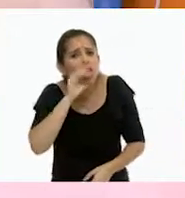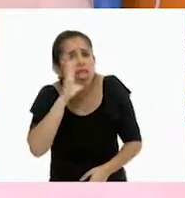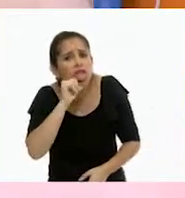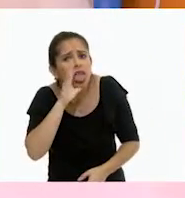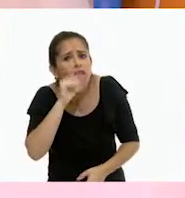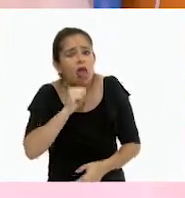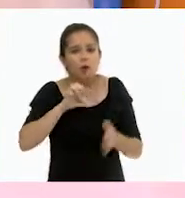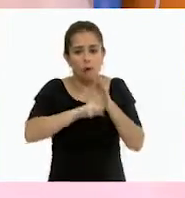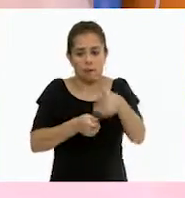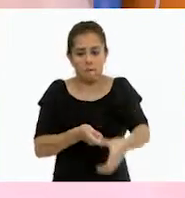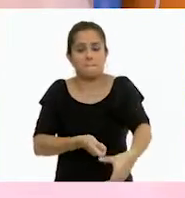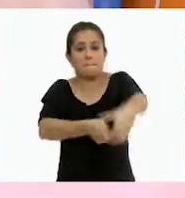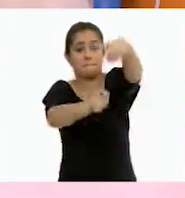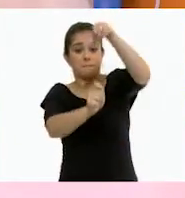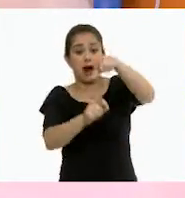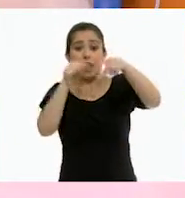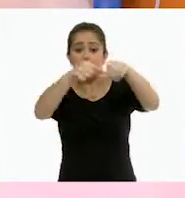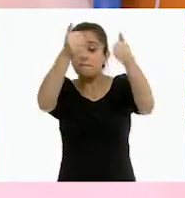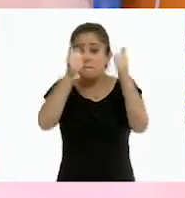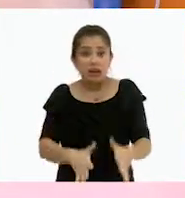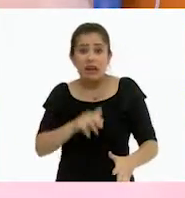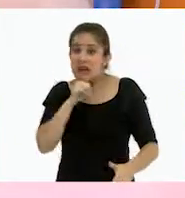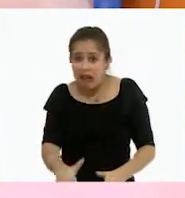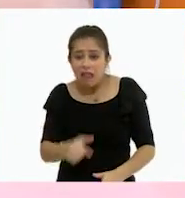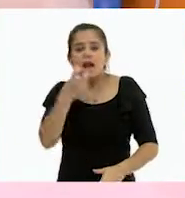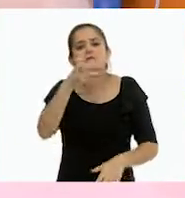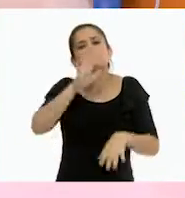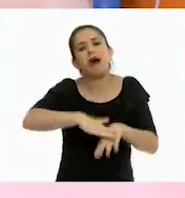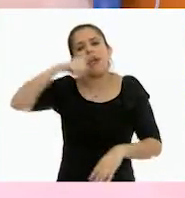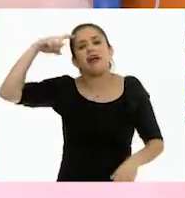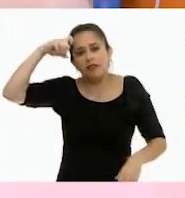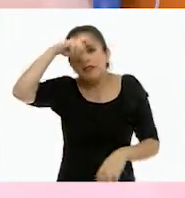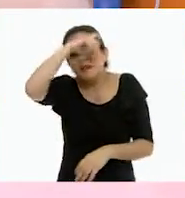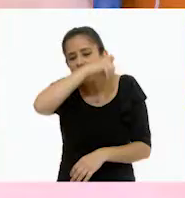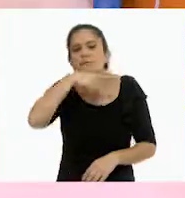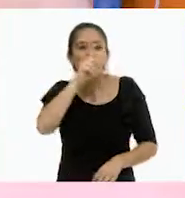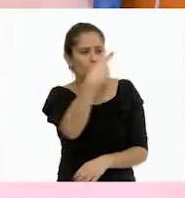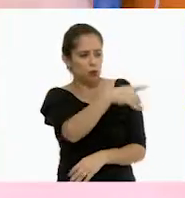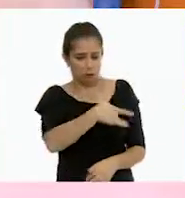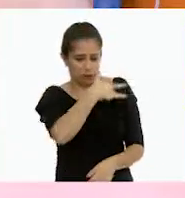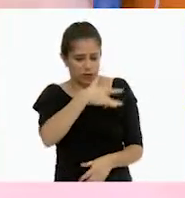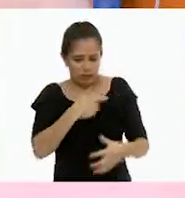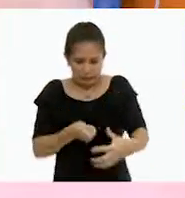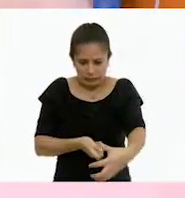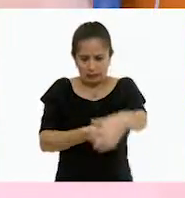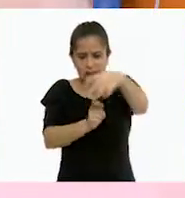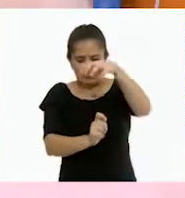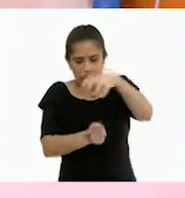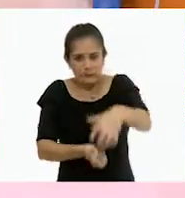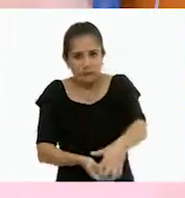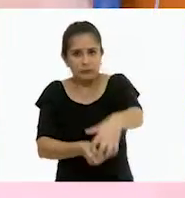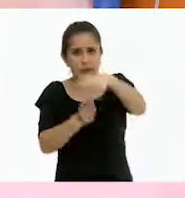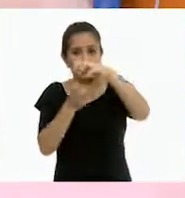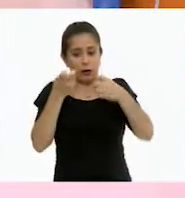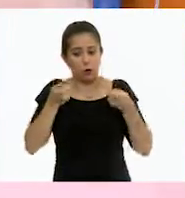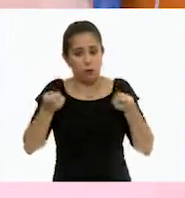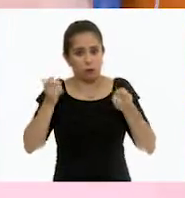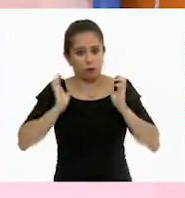el valero no pesa, es más difícil. Pero bueno, eso tú lo vas calculando. Es un ejercicio muy bueno de